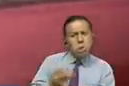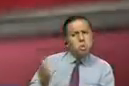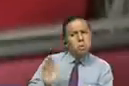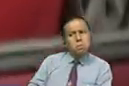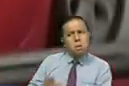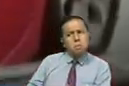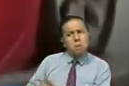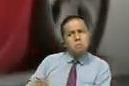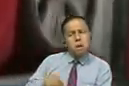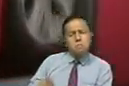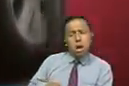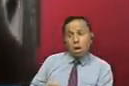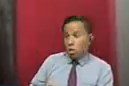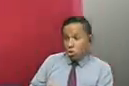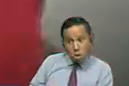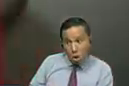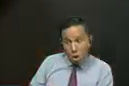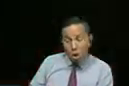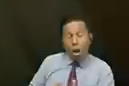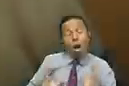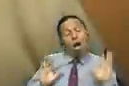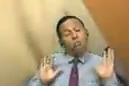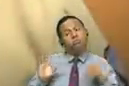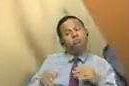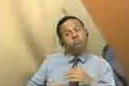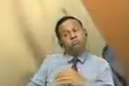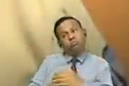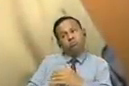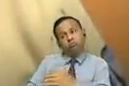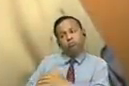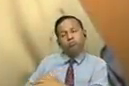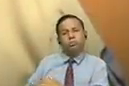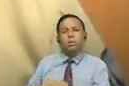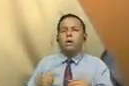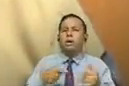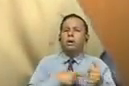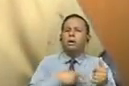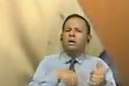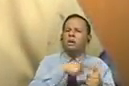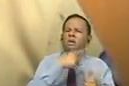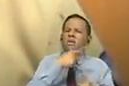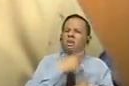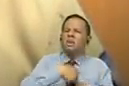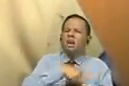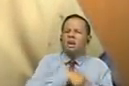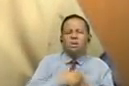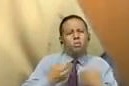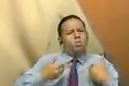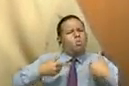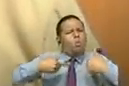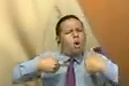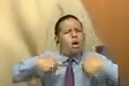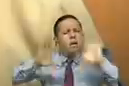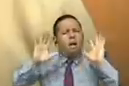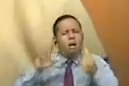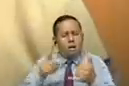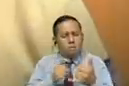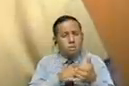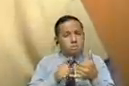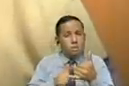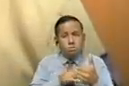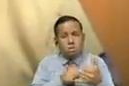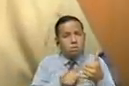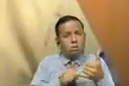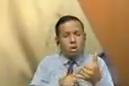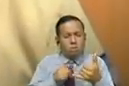con una orden de ejecución. Ellos van al azar, buscan simplemente que estos números tengan,